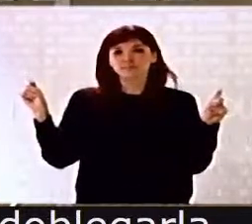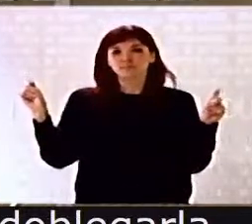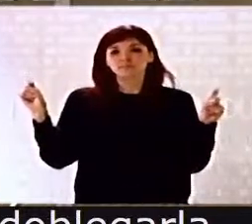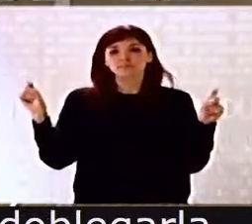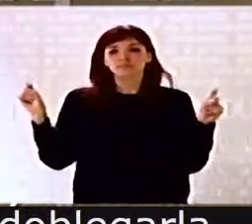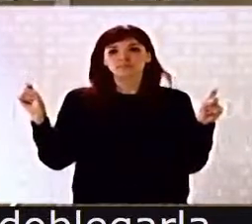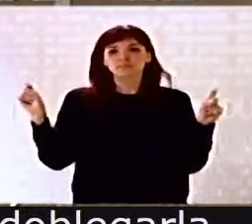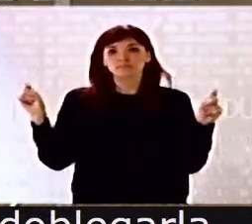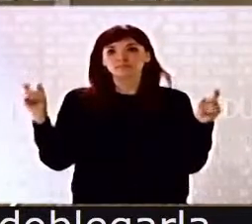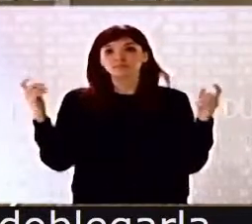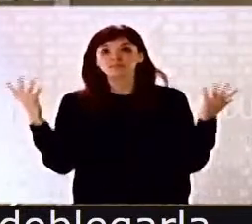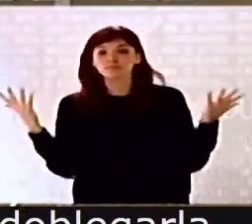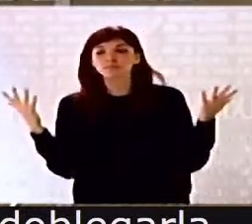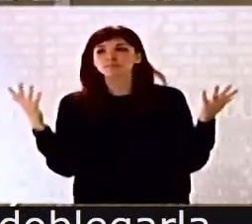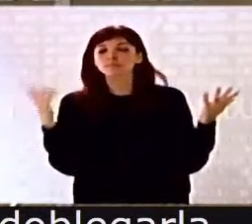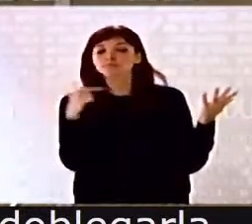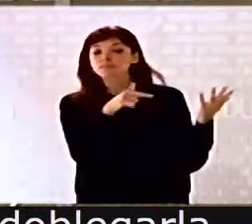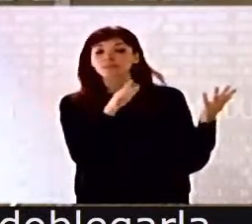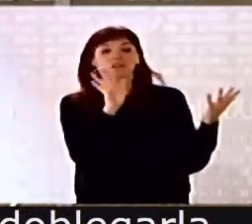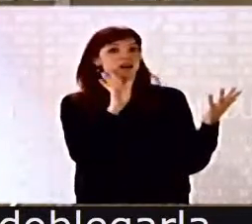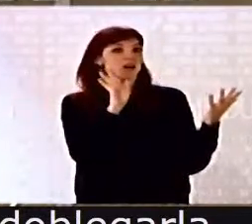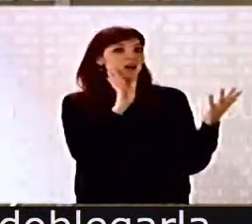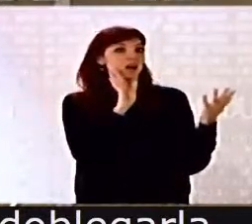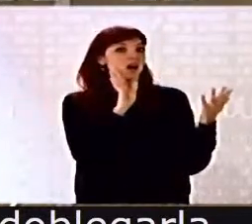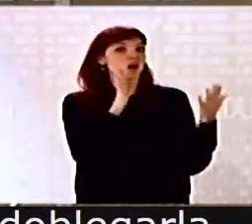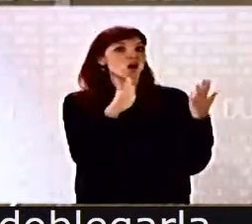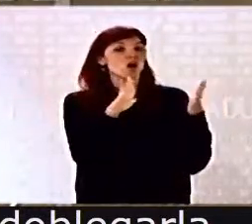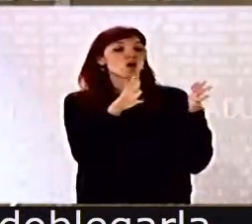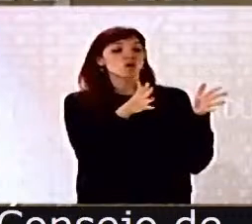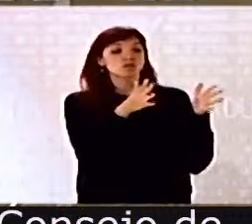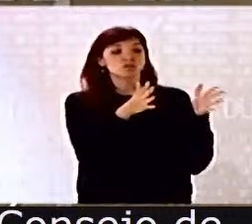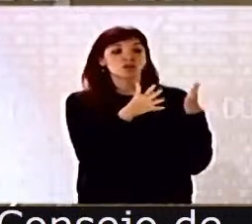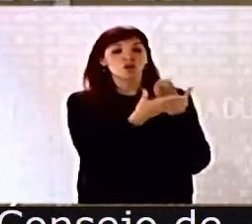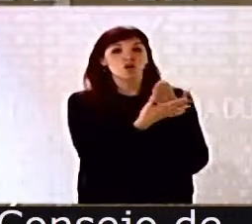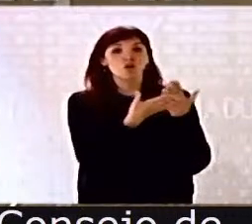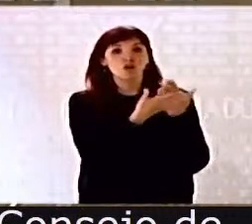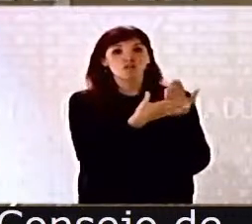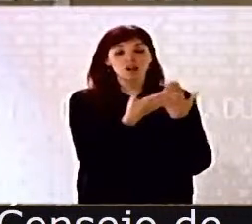que, como acuerdo del Consejo de Gobierno que se acaba de celebrar,